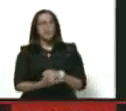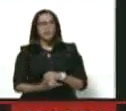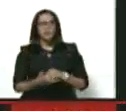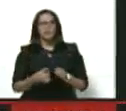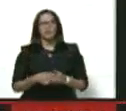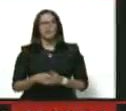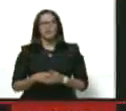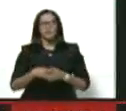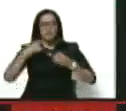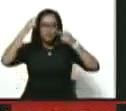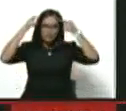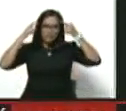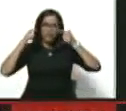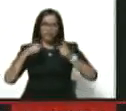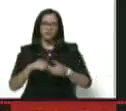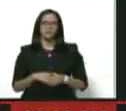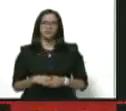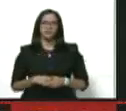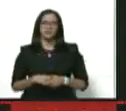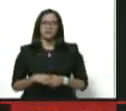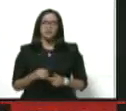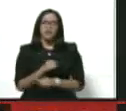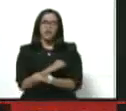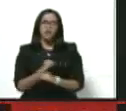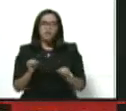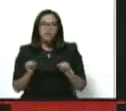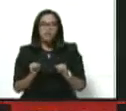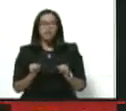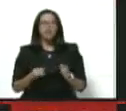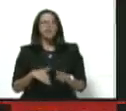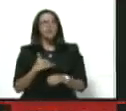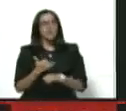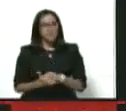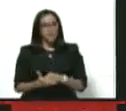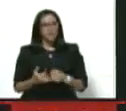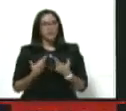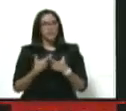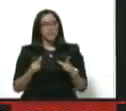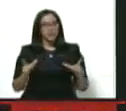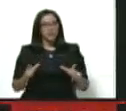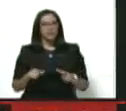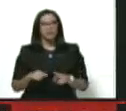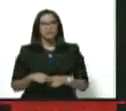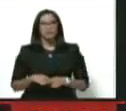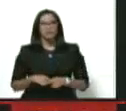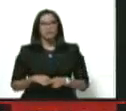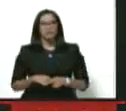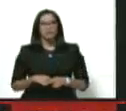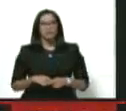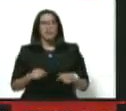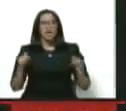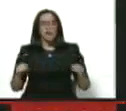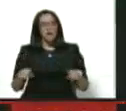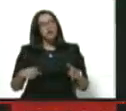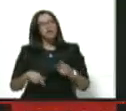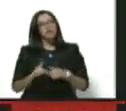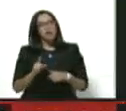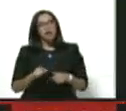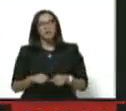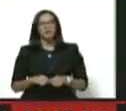Chávez, que al final es el proyecto original del libertador Simón Bolívar. Aquí vamos, este es su